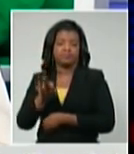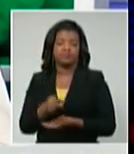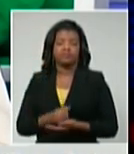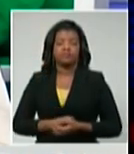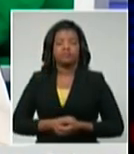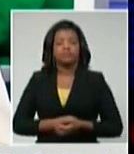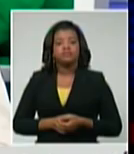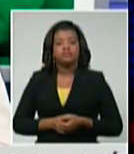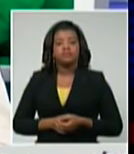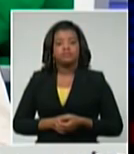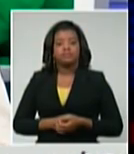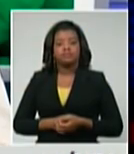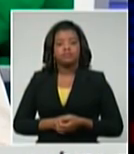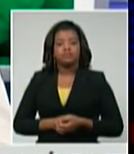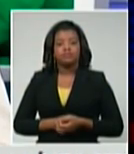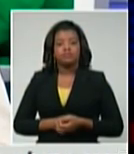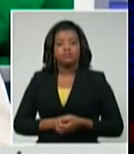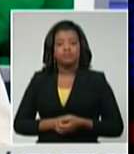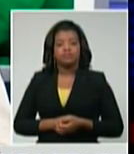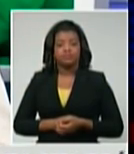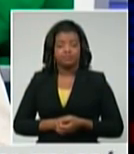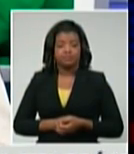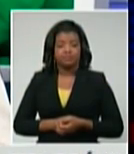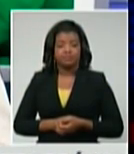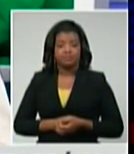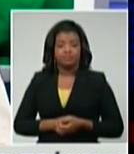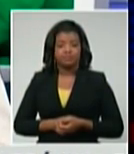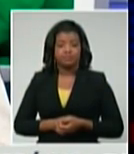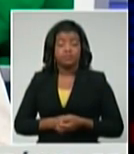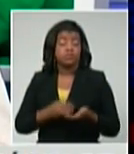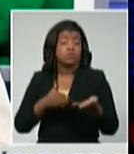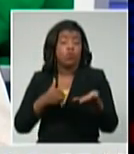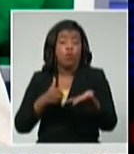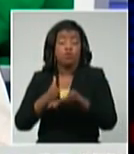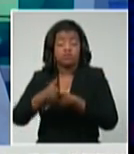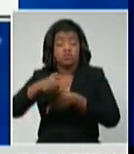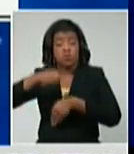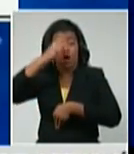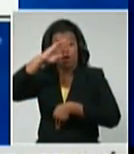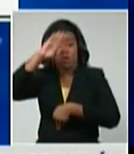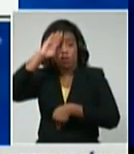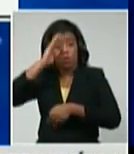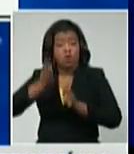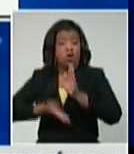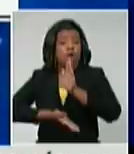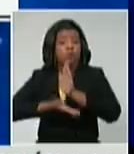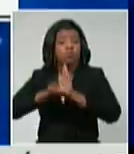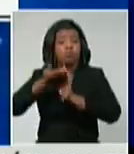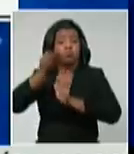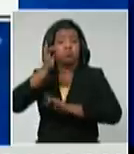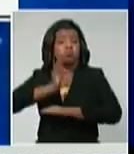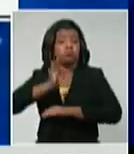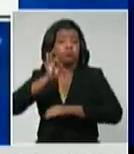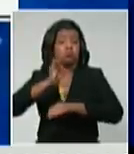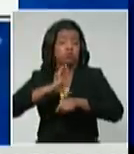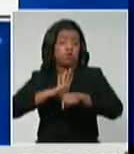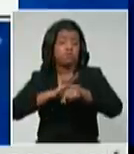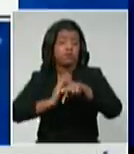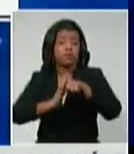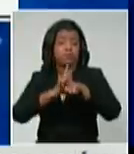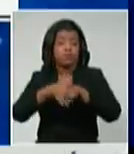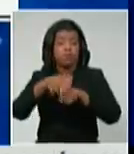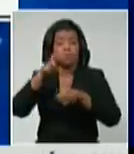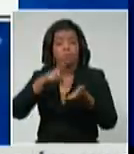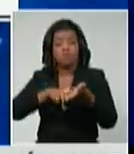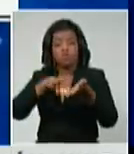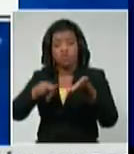la mayor tasa de incidencia de nuestro país la provincia de Pinar del Río, con una tasa